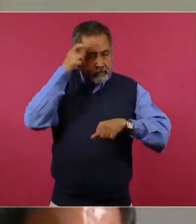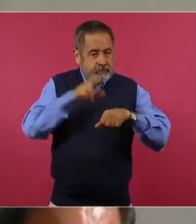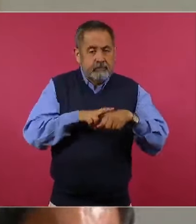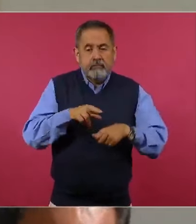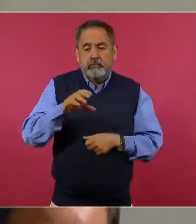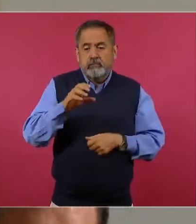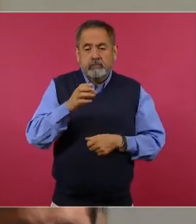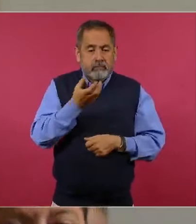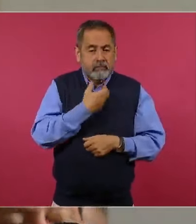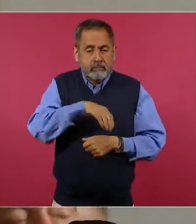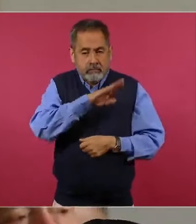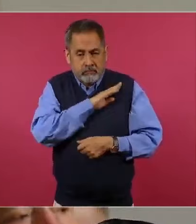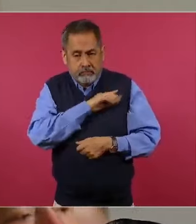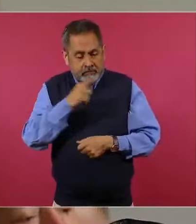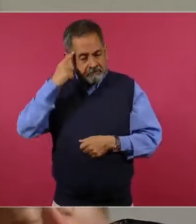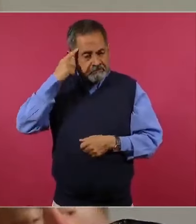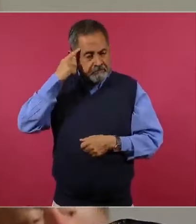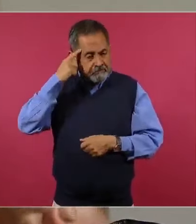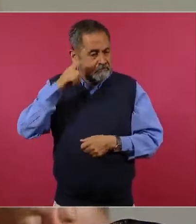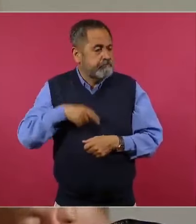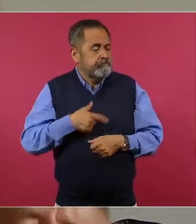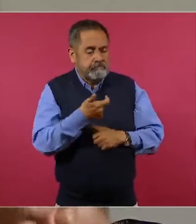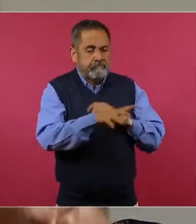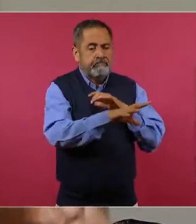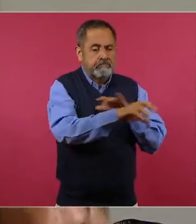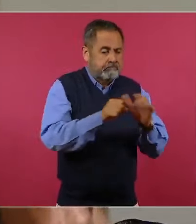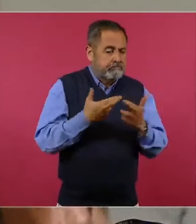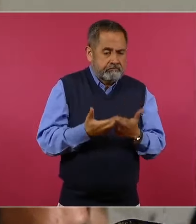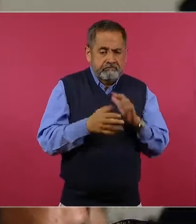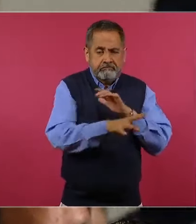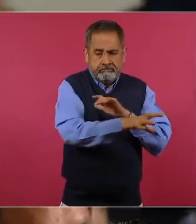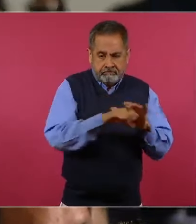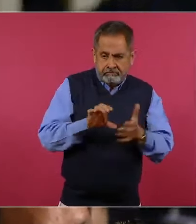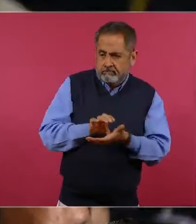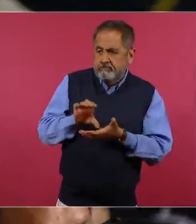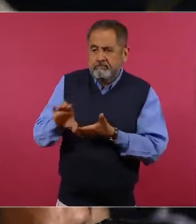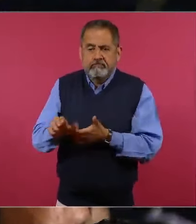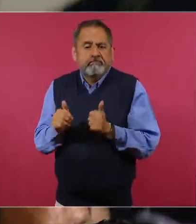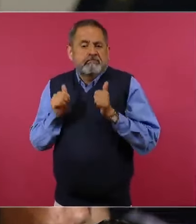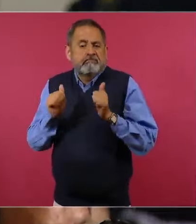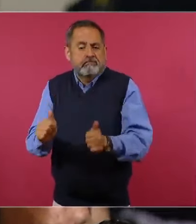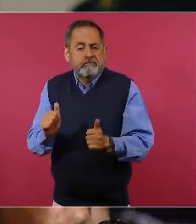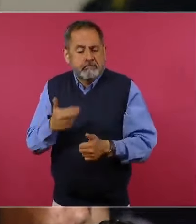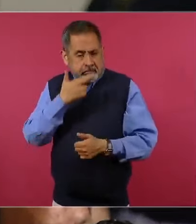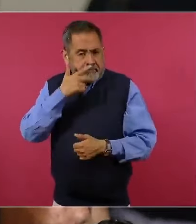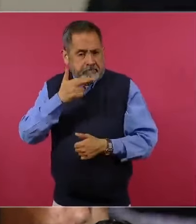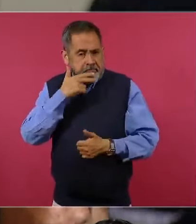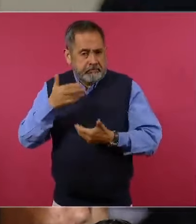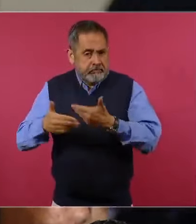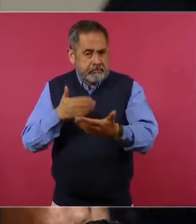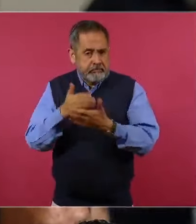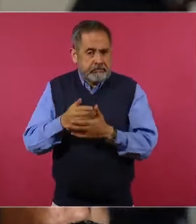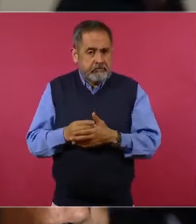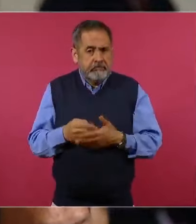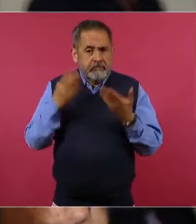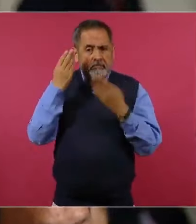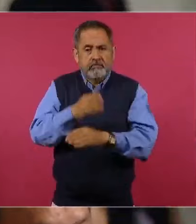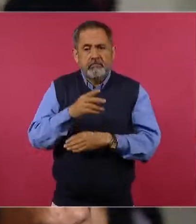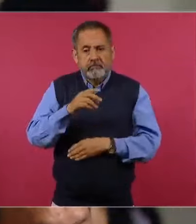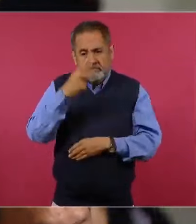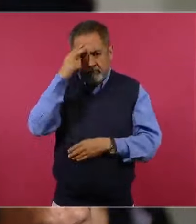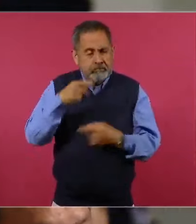la doctora Claudia Sheinbaum podría recibir estos, y no habría ningún problema con el Banco de